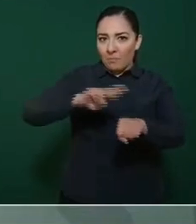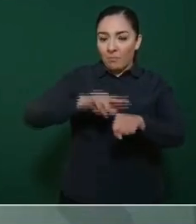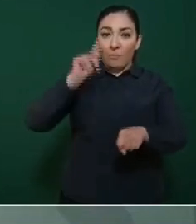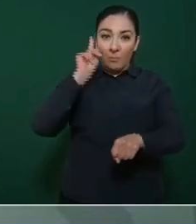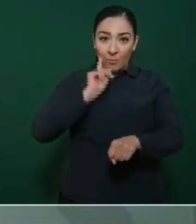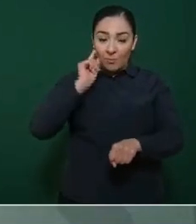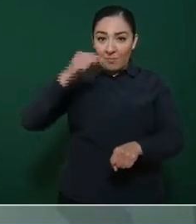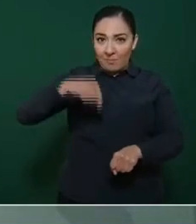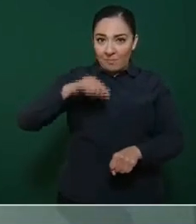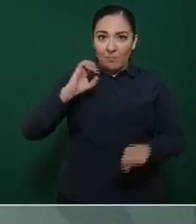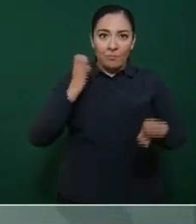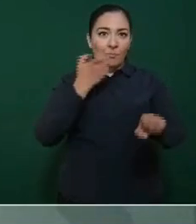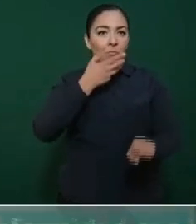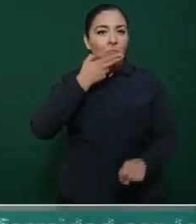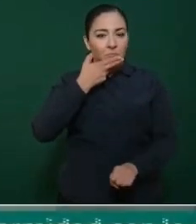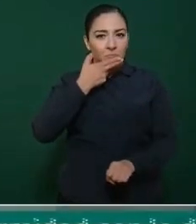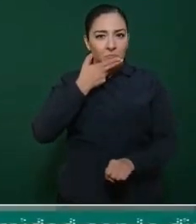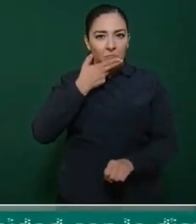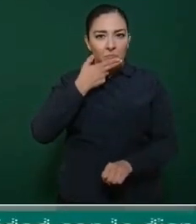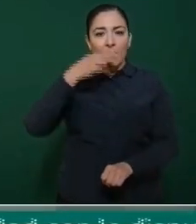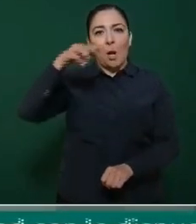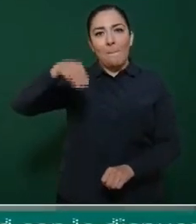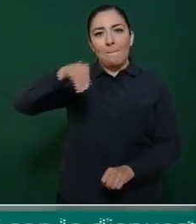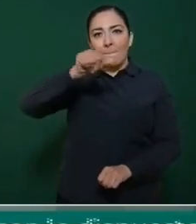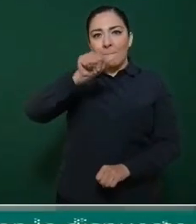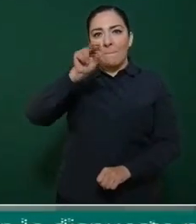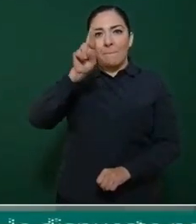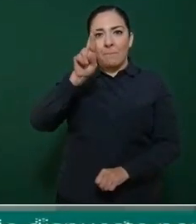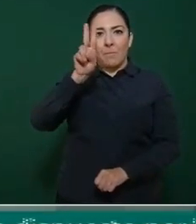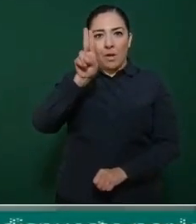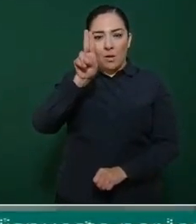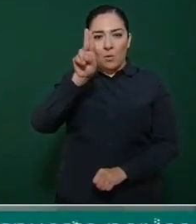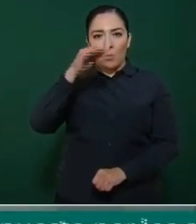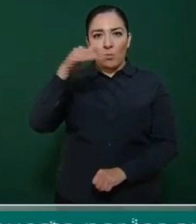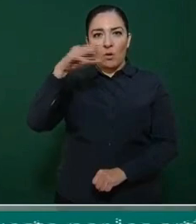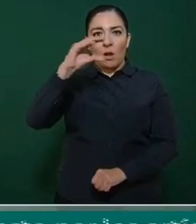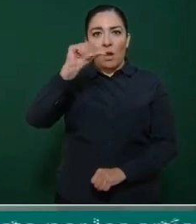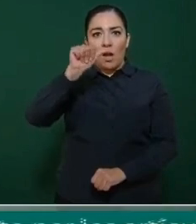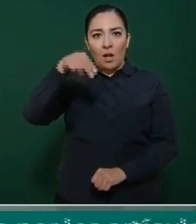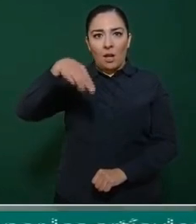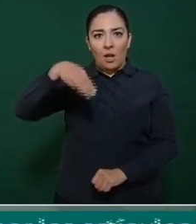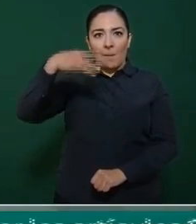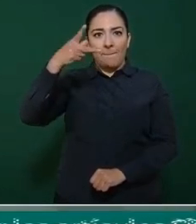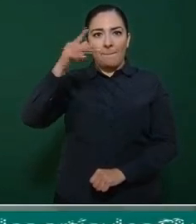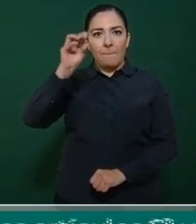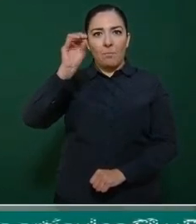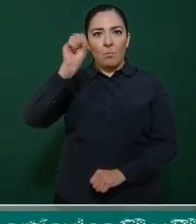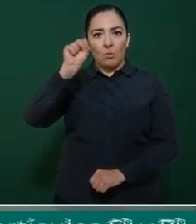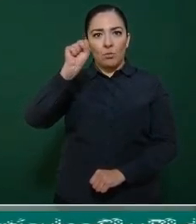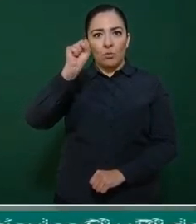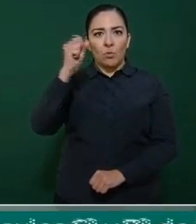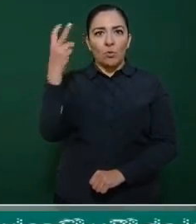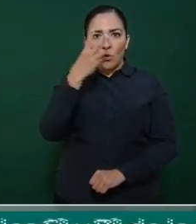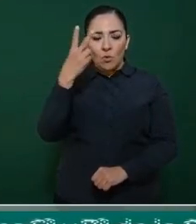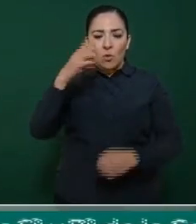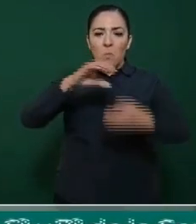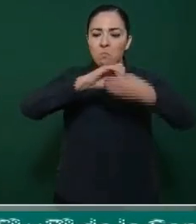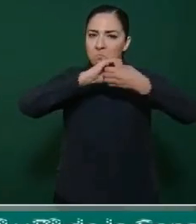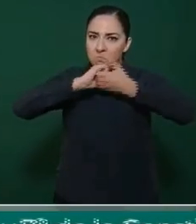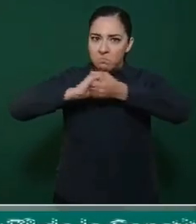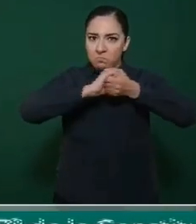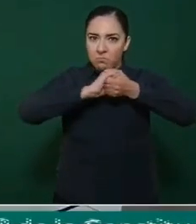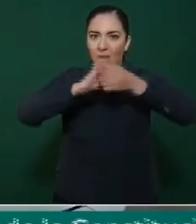maría eugenia campos galván y estamos trabajando de manera coordinada